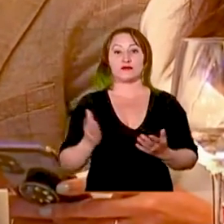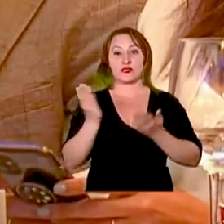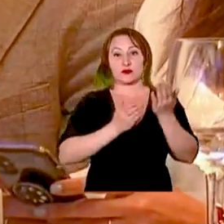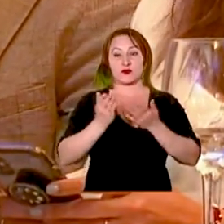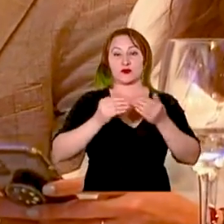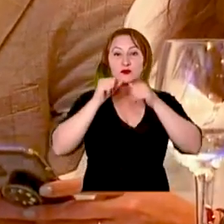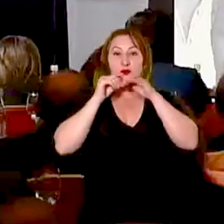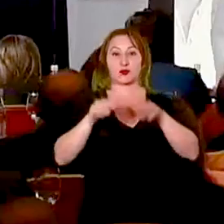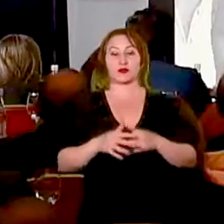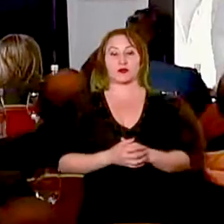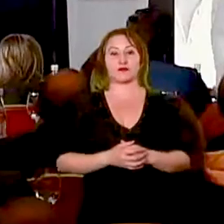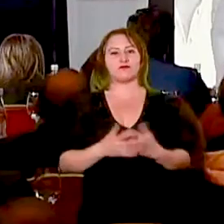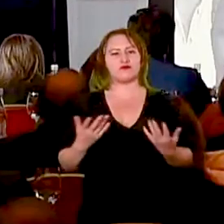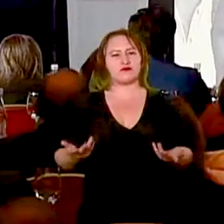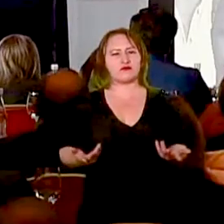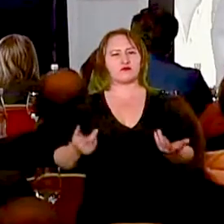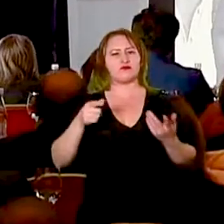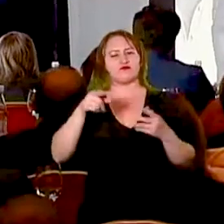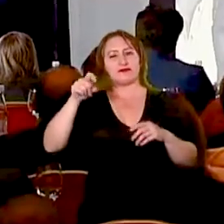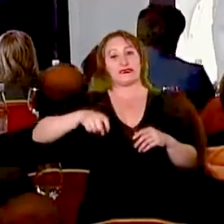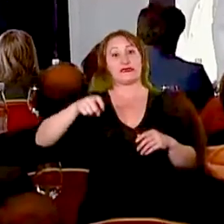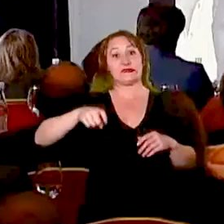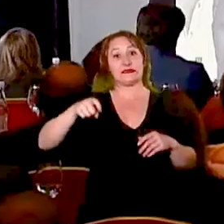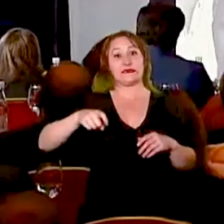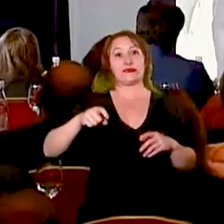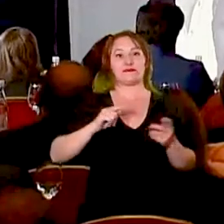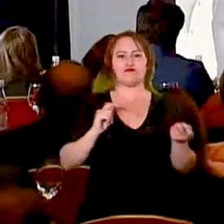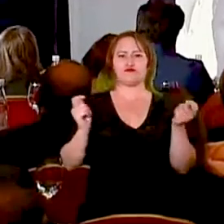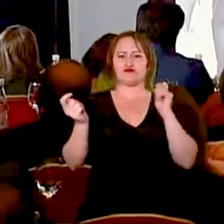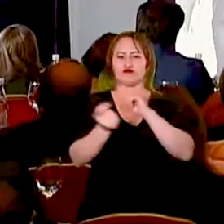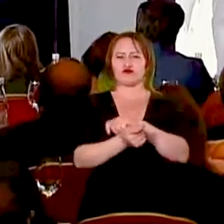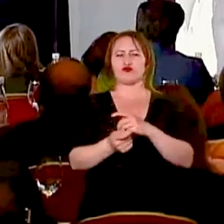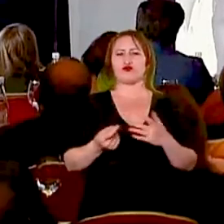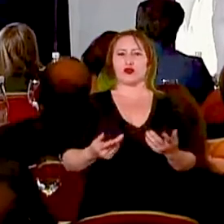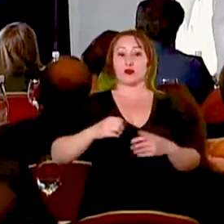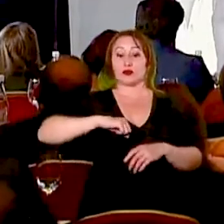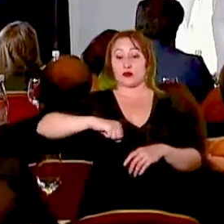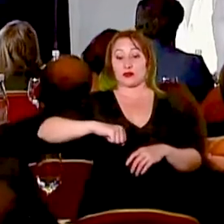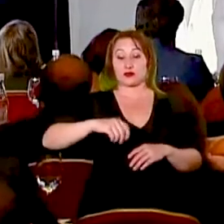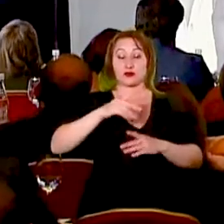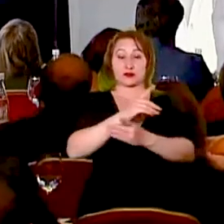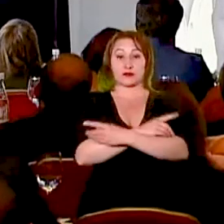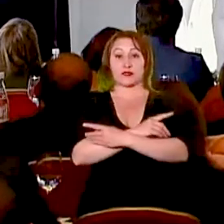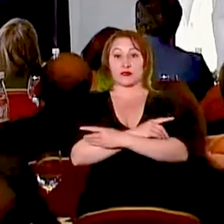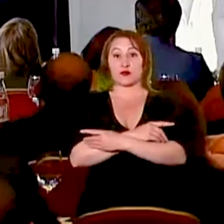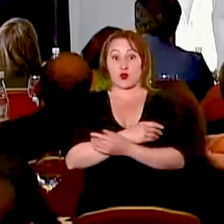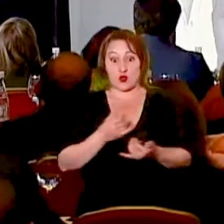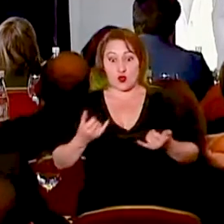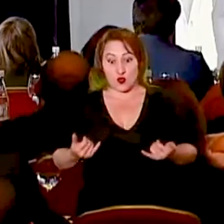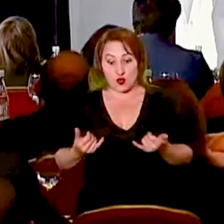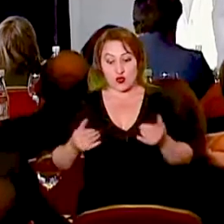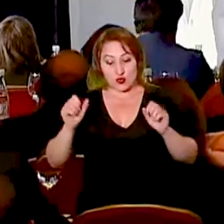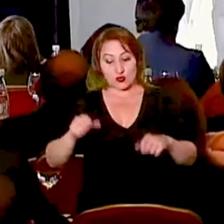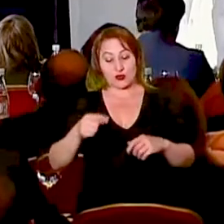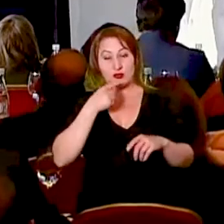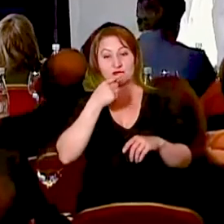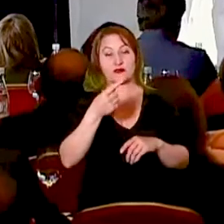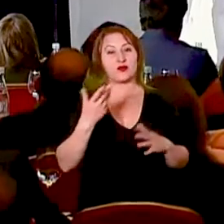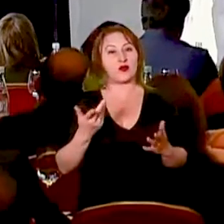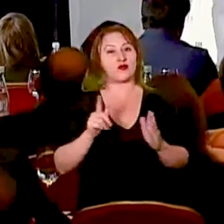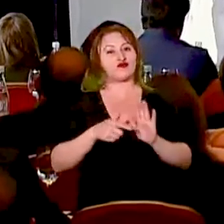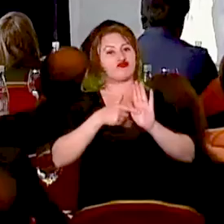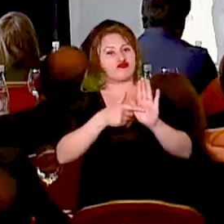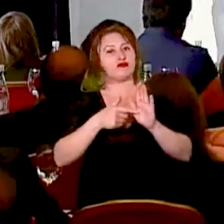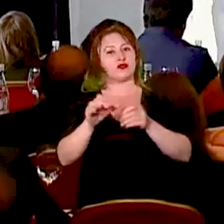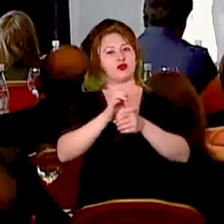servidores públicos, de tal manera que era necesario hacer unas transformaciones en el derecho disciplinario, y hoy podemos decirles que presentamos a la